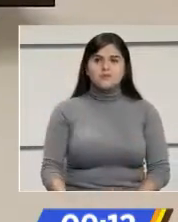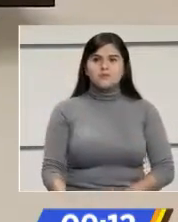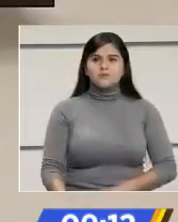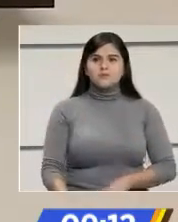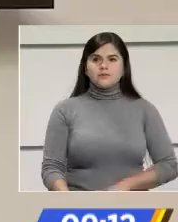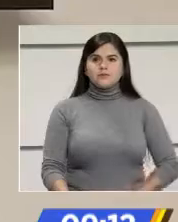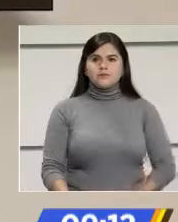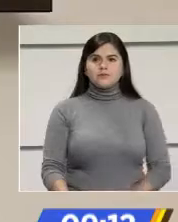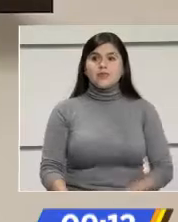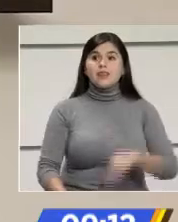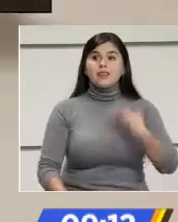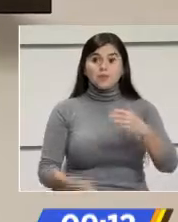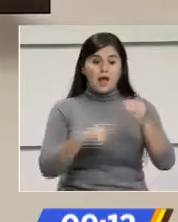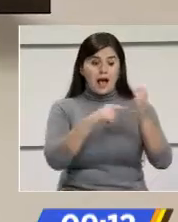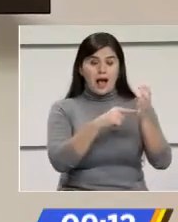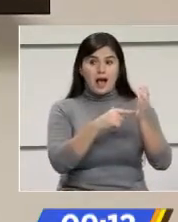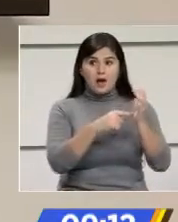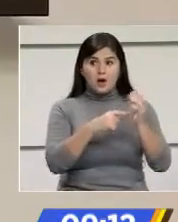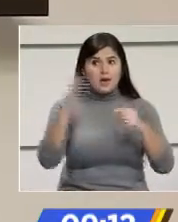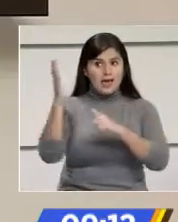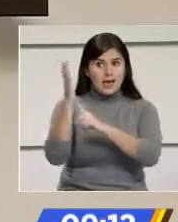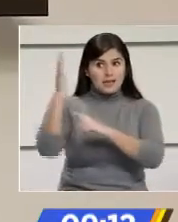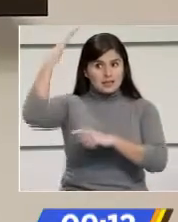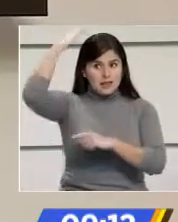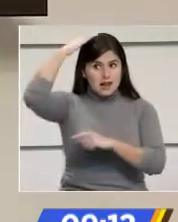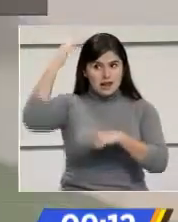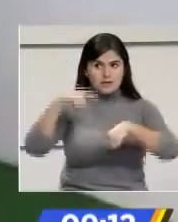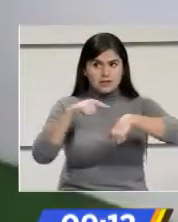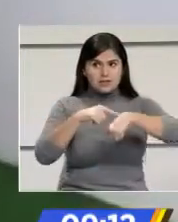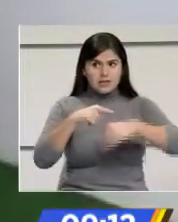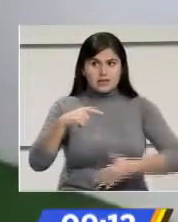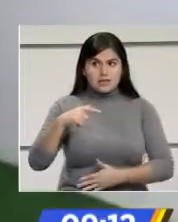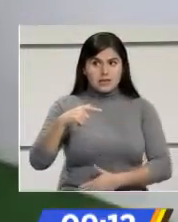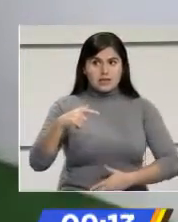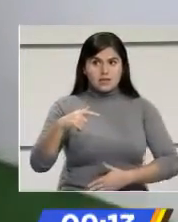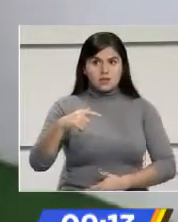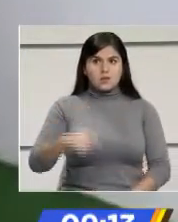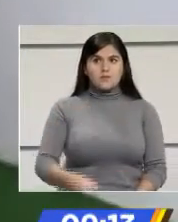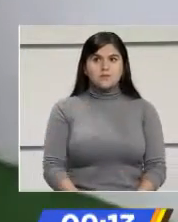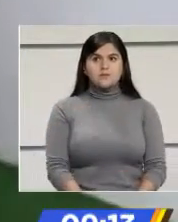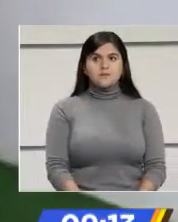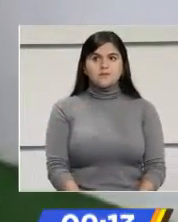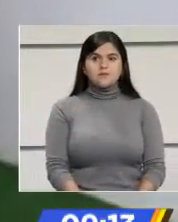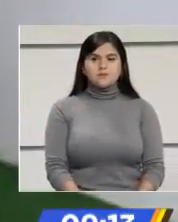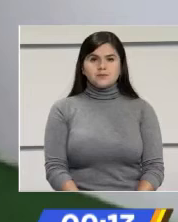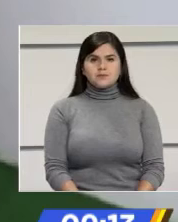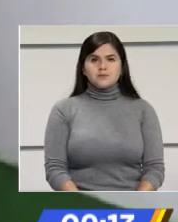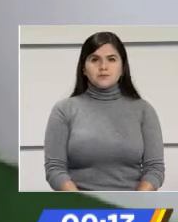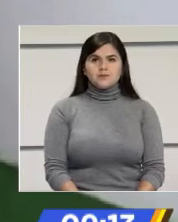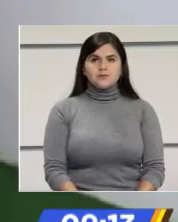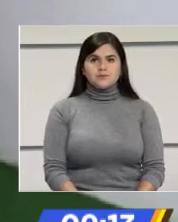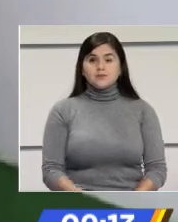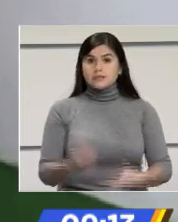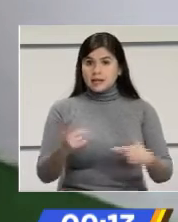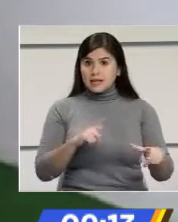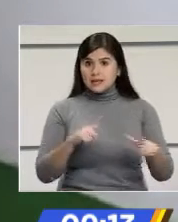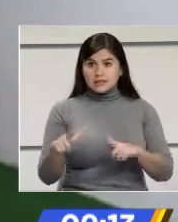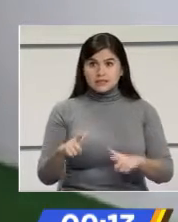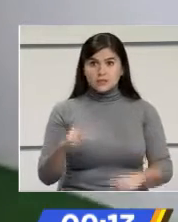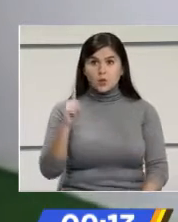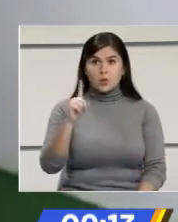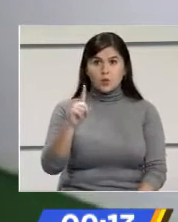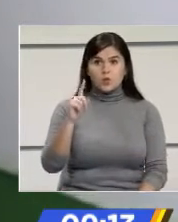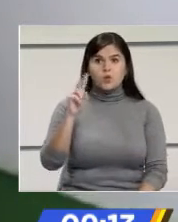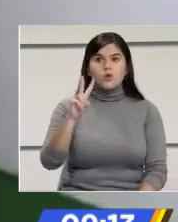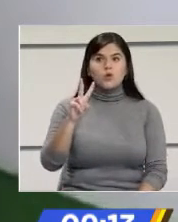Ok, aquí, ahí. Listo. Vueltecitos en el estómago. Vueltecitos y vueltecitos. Ajá. Así estamos. Ahí está, ahí estamos. Ahí está. Vamos ahí. Ahí está. Listo. Hagamos.